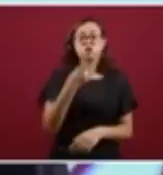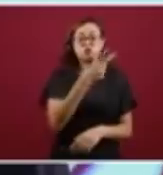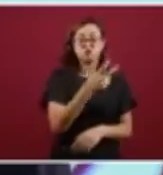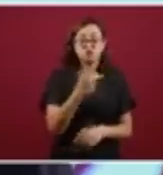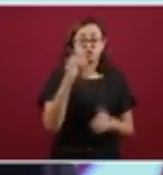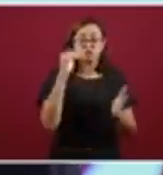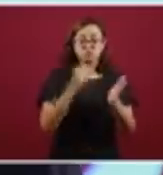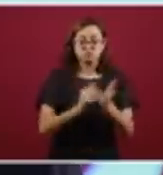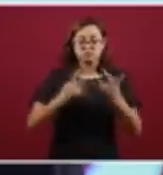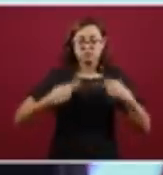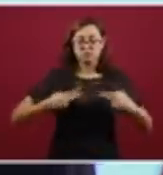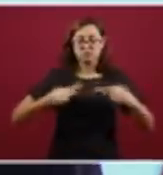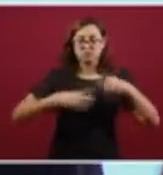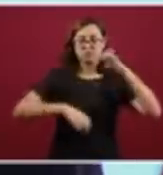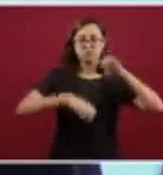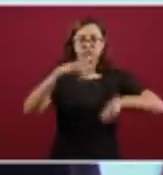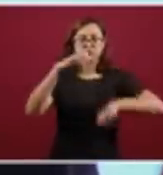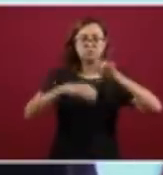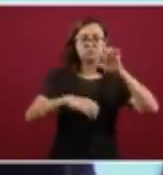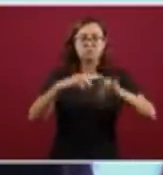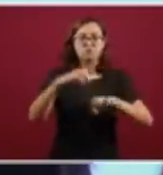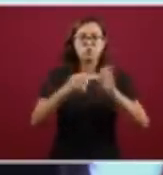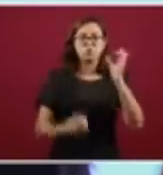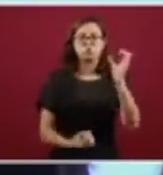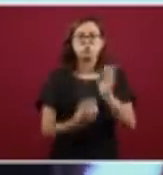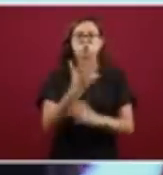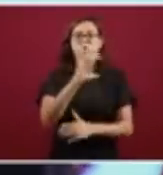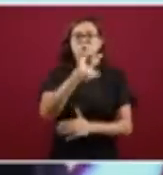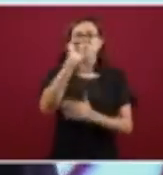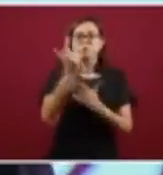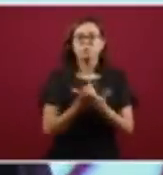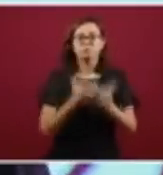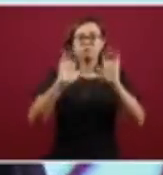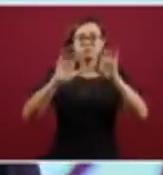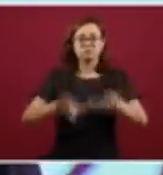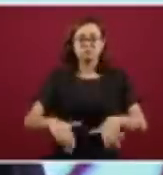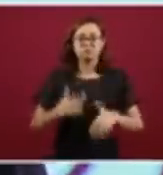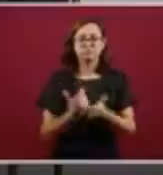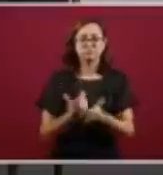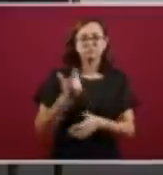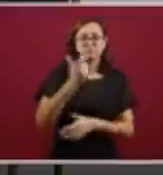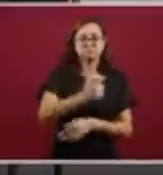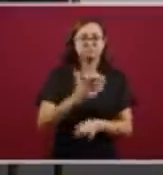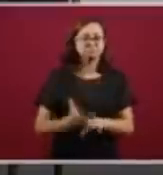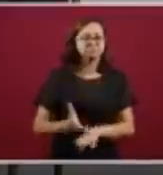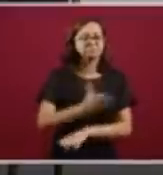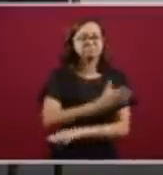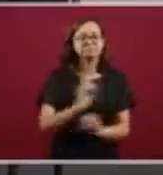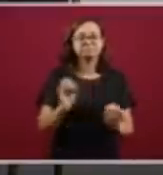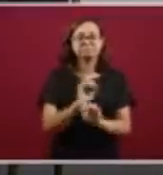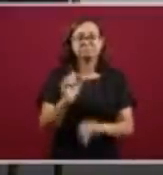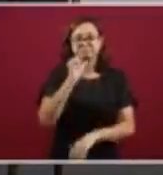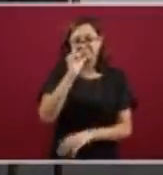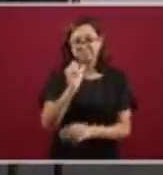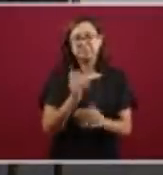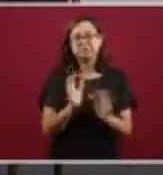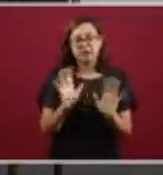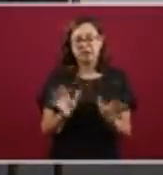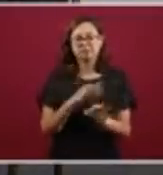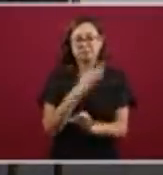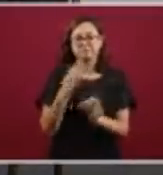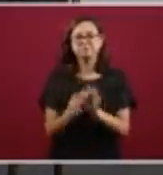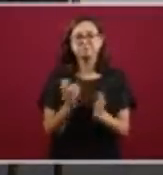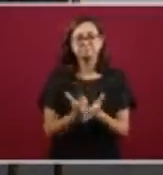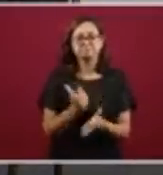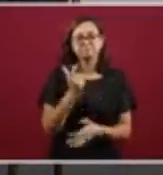mil adultos mayores están recibiendo hoy una pensión que no recibían previamente.